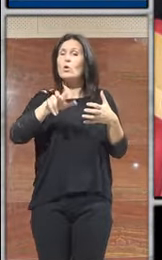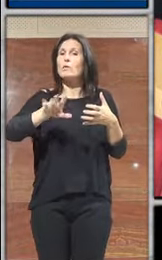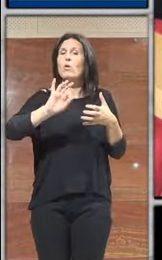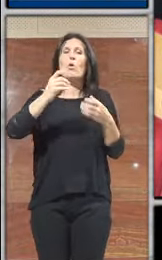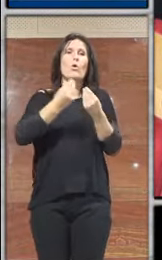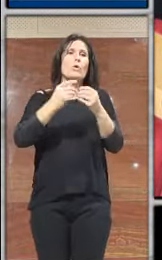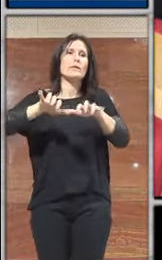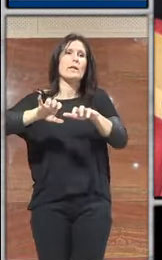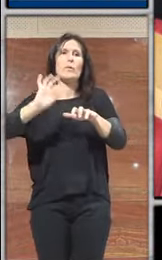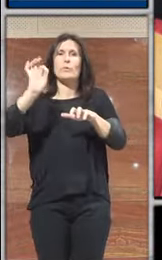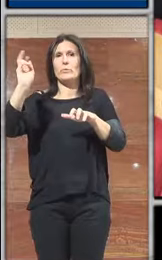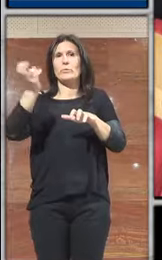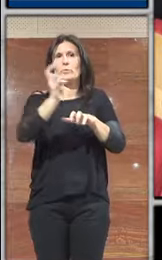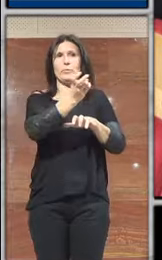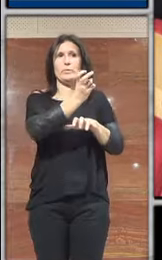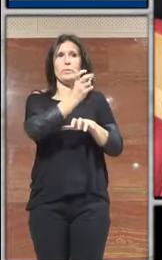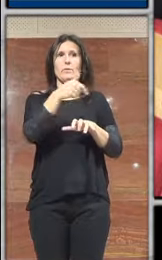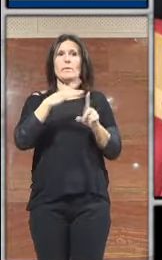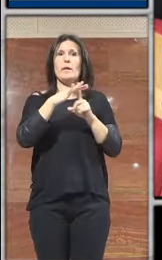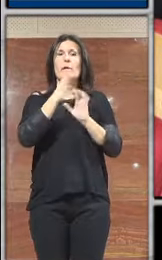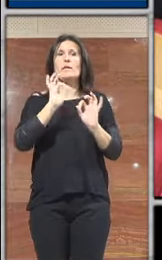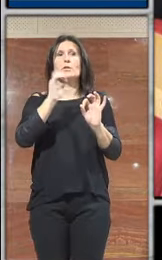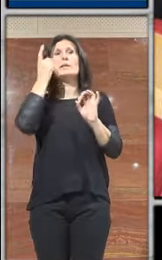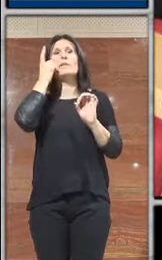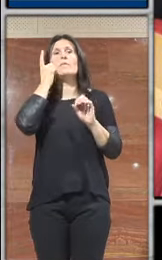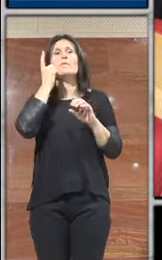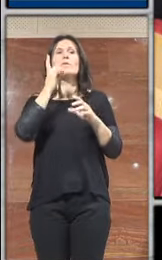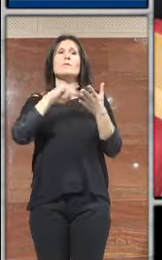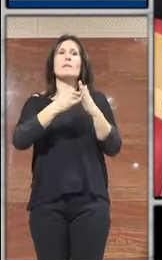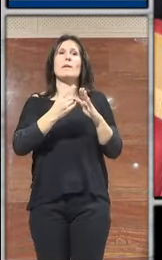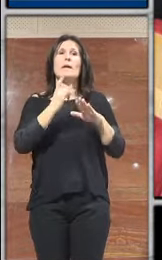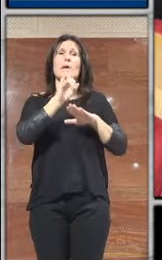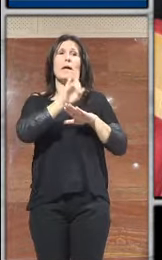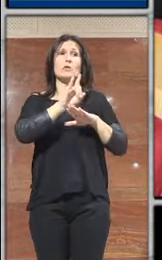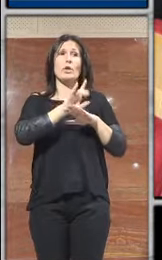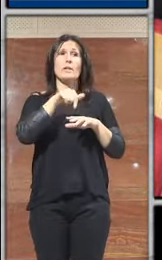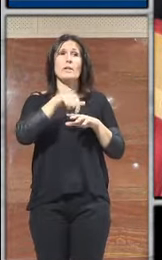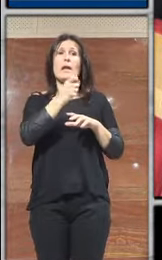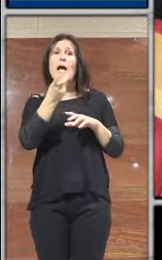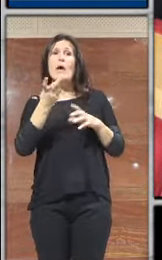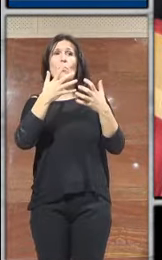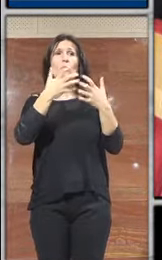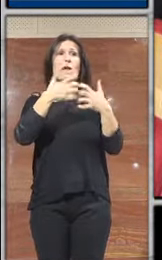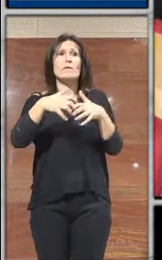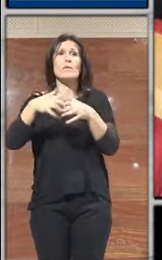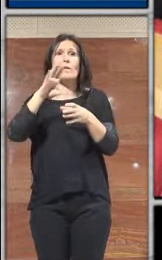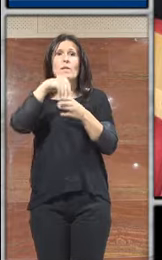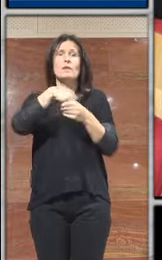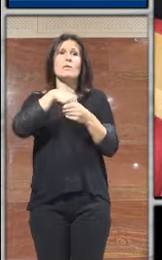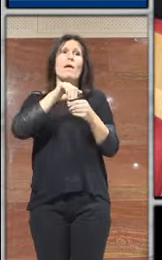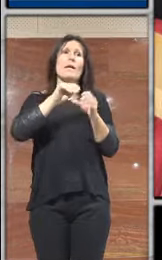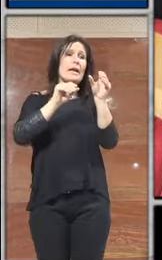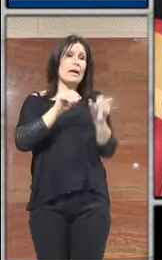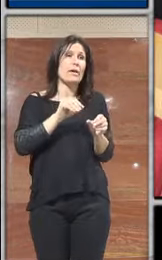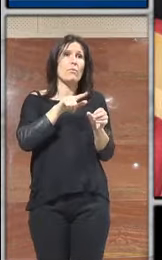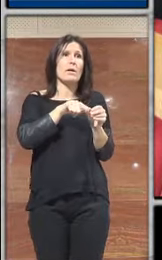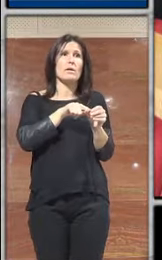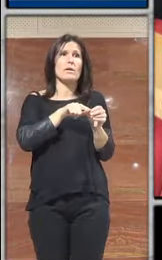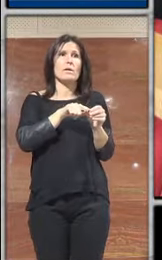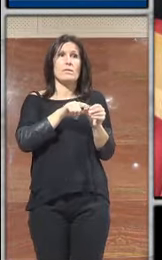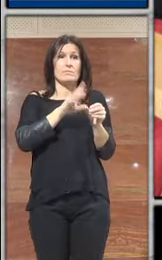USB. En el caso de los teléfonos Android, como algunas funciones aún las llevan en hardware, pues hay que elegir muy bien el